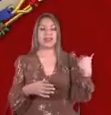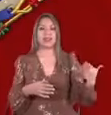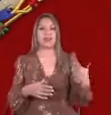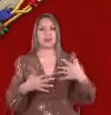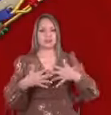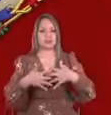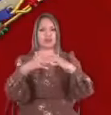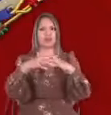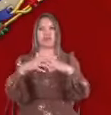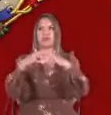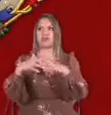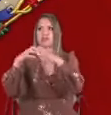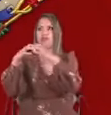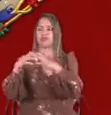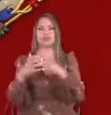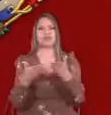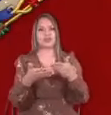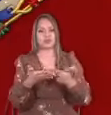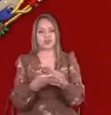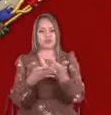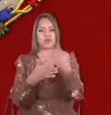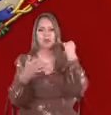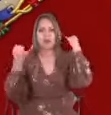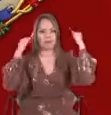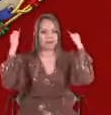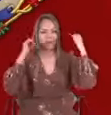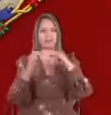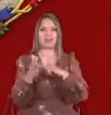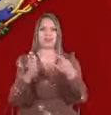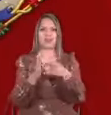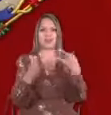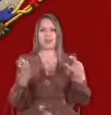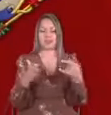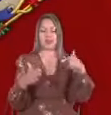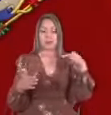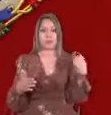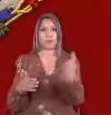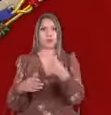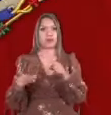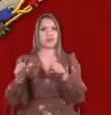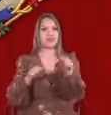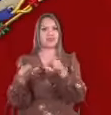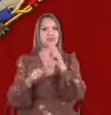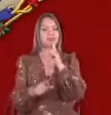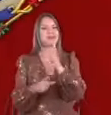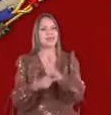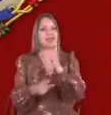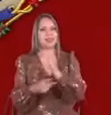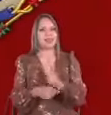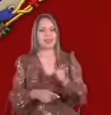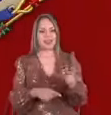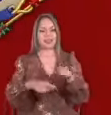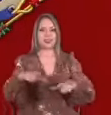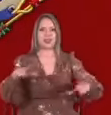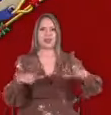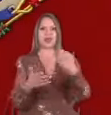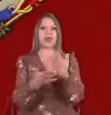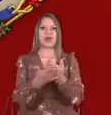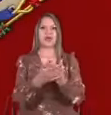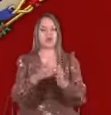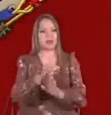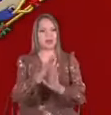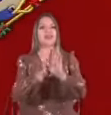potenciar un hub logístico de innovación y de tecnología. En nuestra administración será realidad esa zona económica de